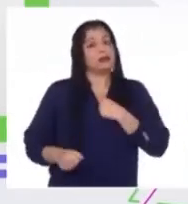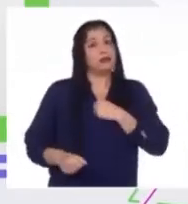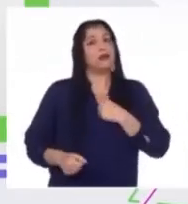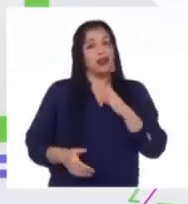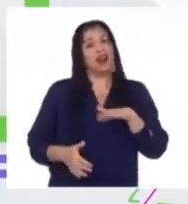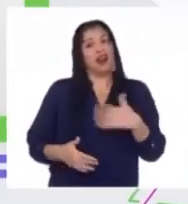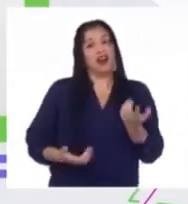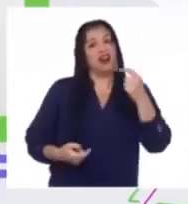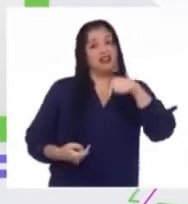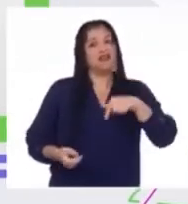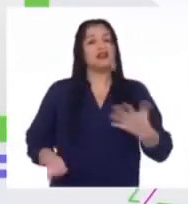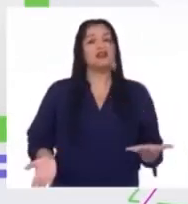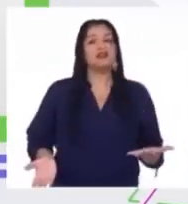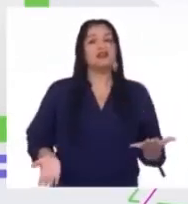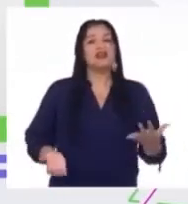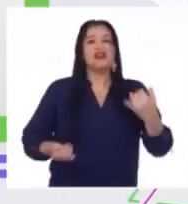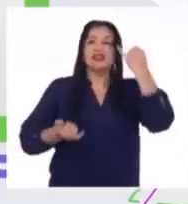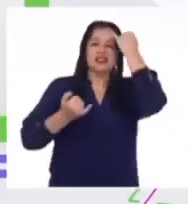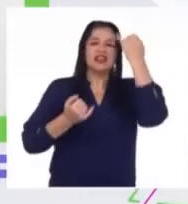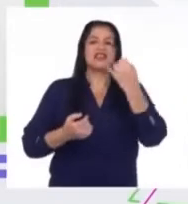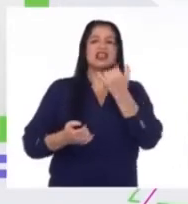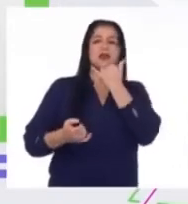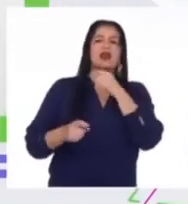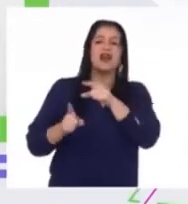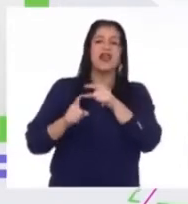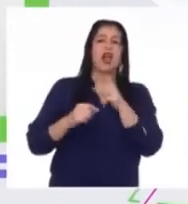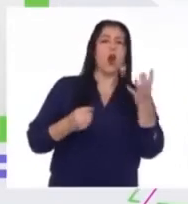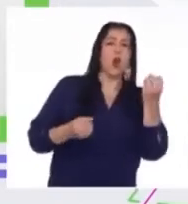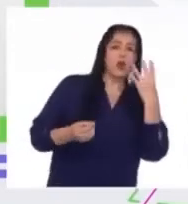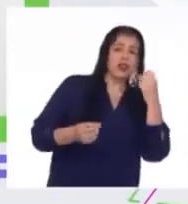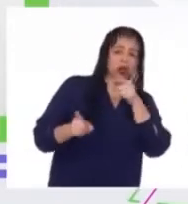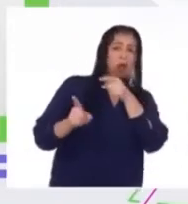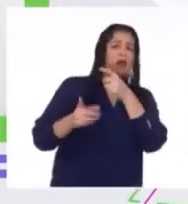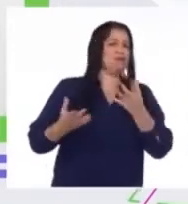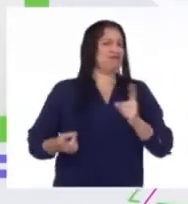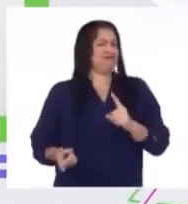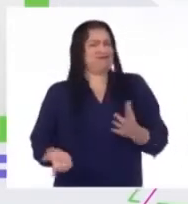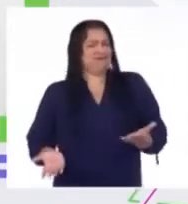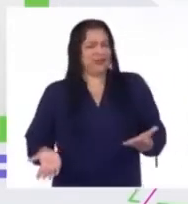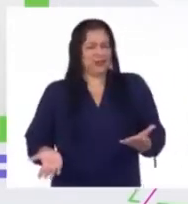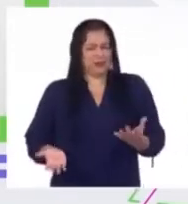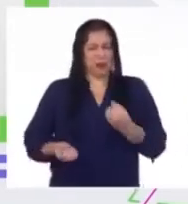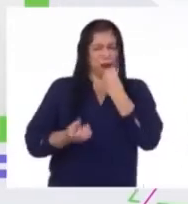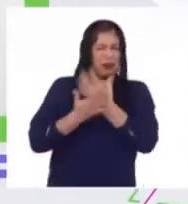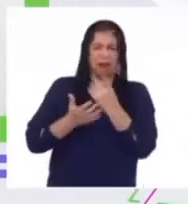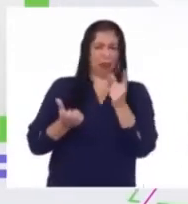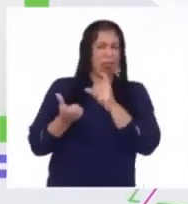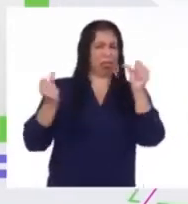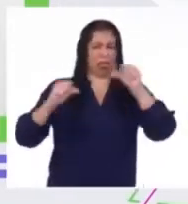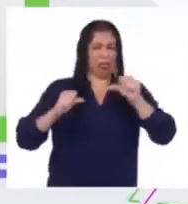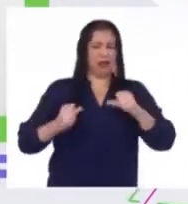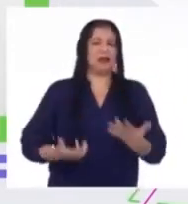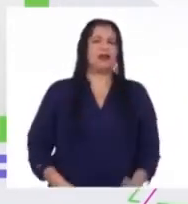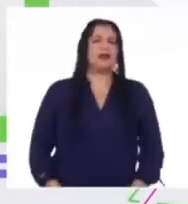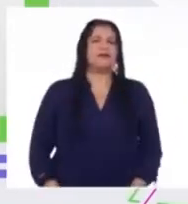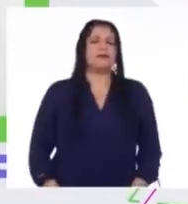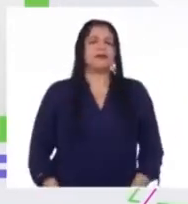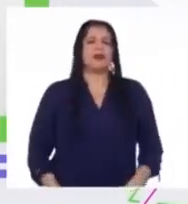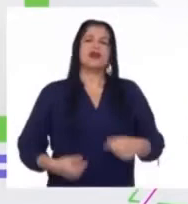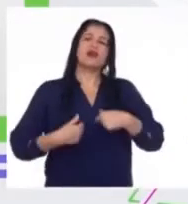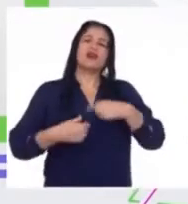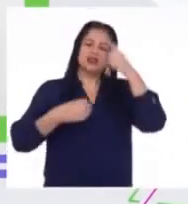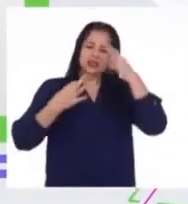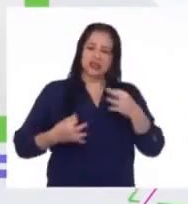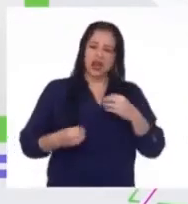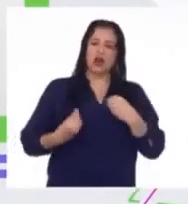Los prejuicios no son buenos, no sirven de nada el decidir cómo se va a